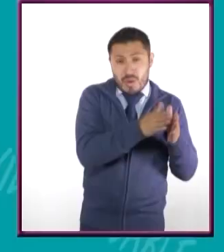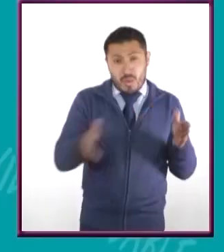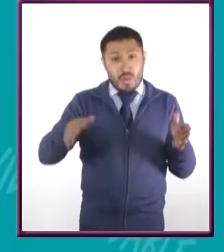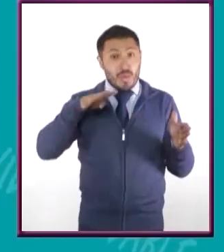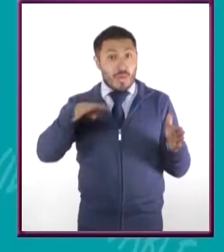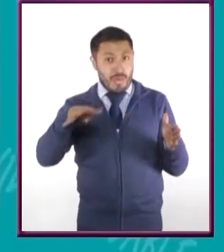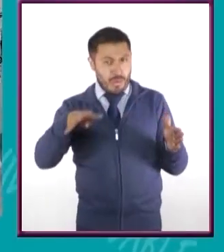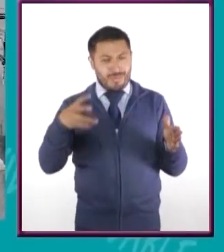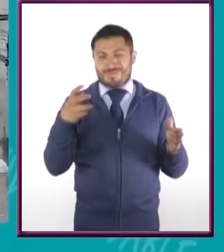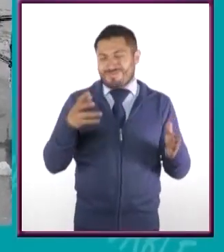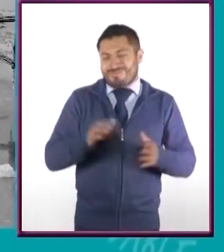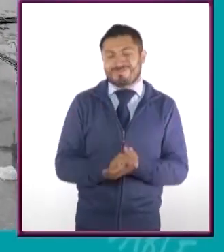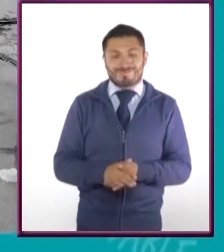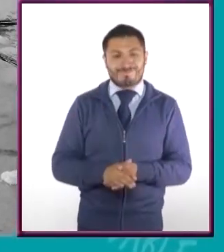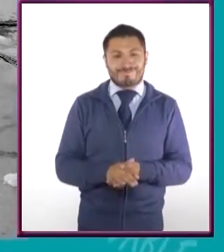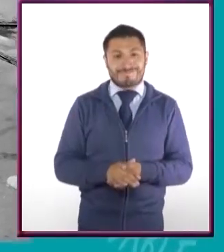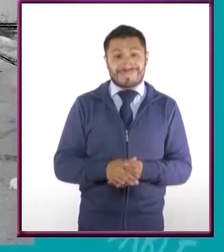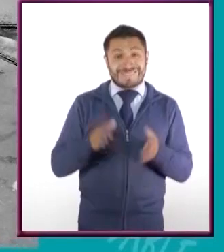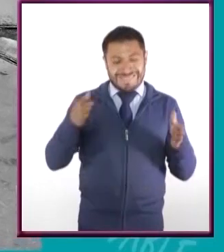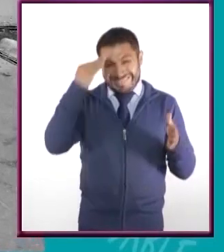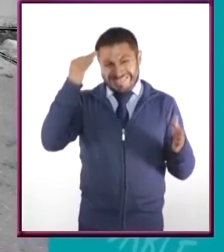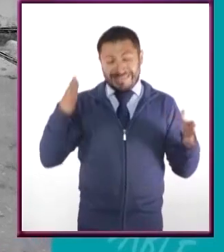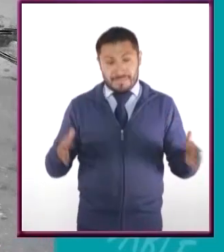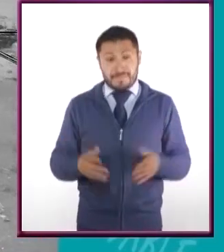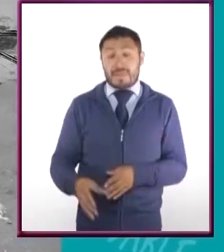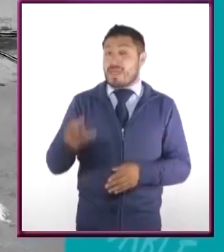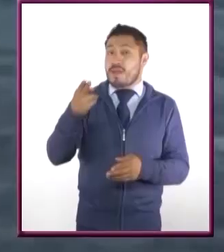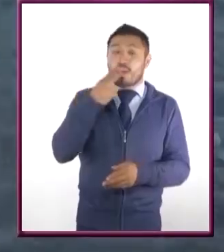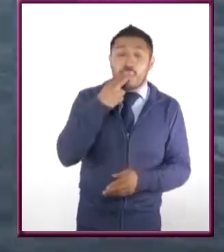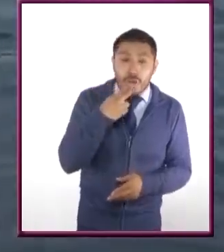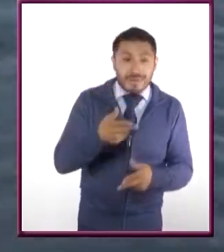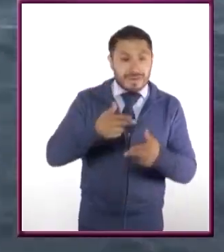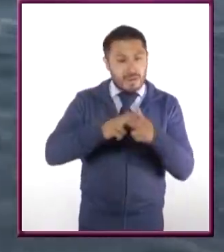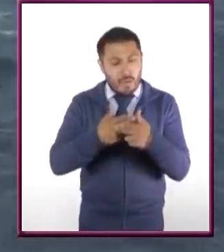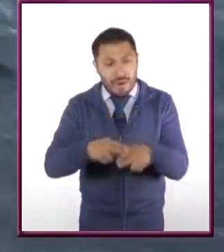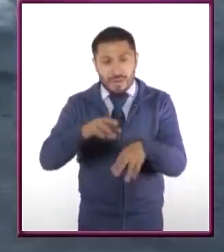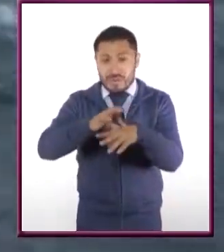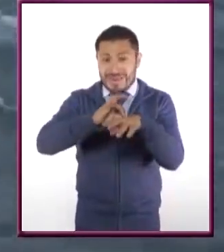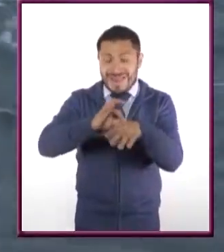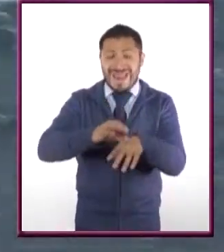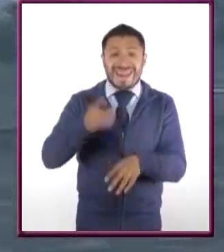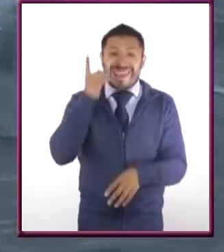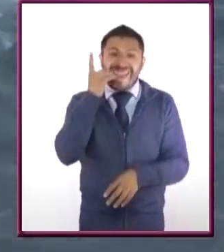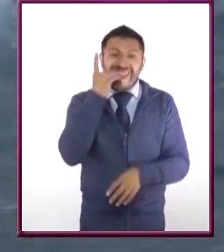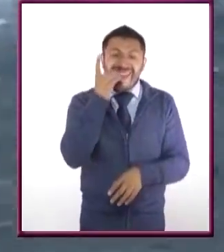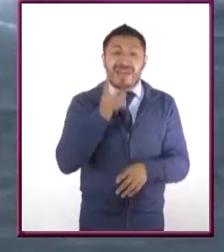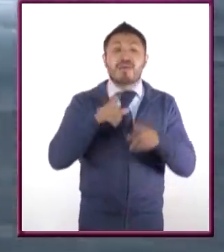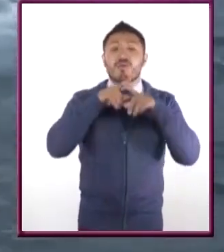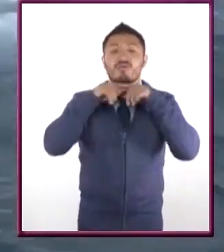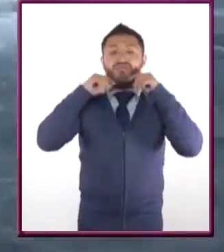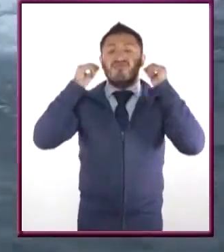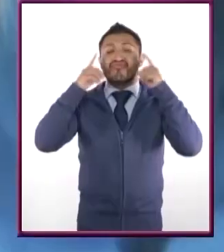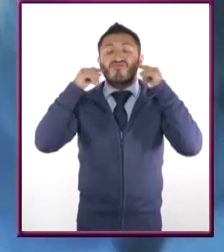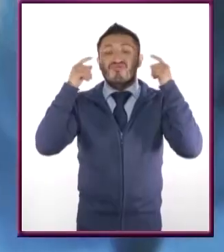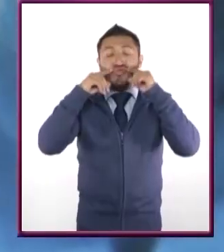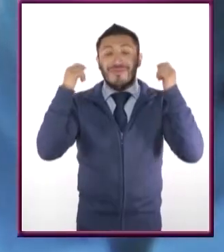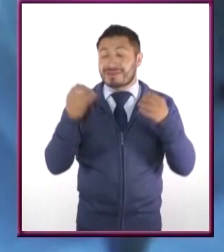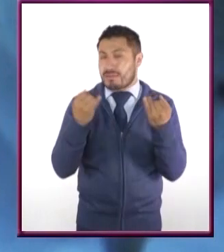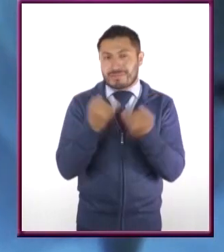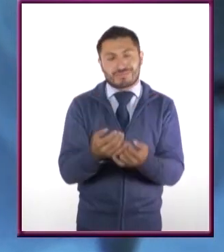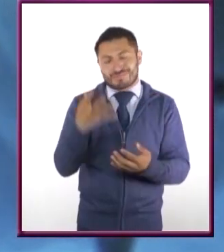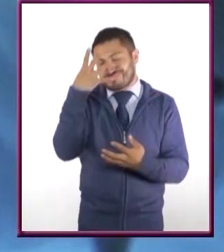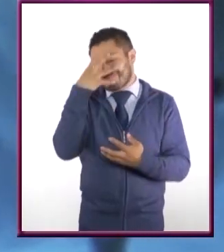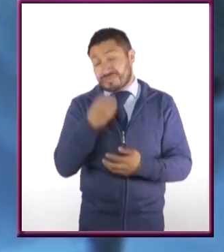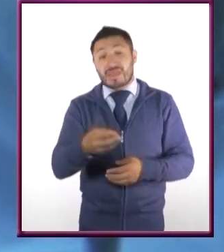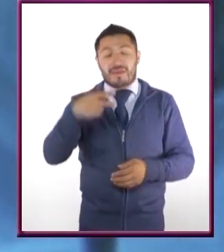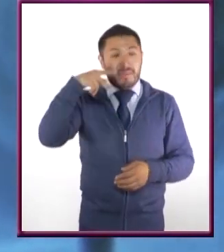XIX. Además, se ha utilizado su carne, huesos e incluso sus dientes y barbas. En esta triste lista